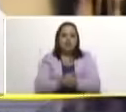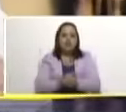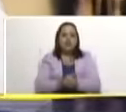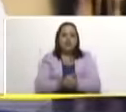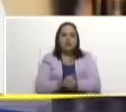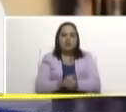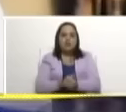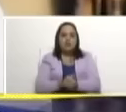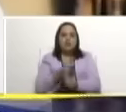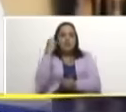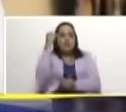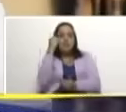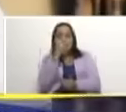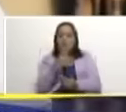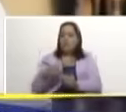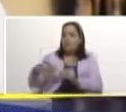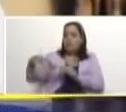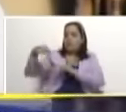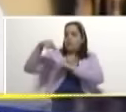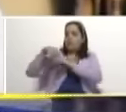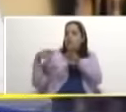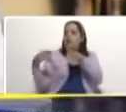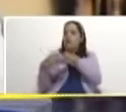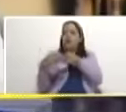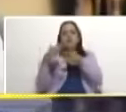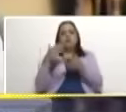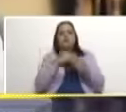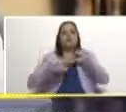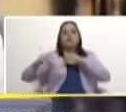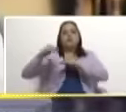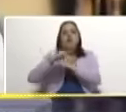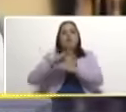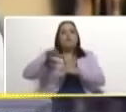raza superior para dominar la humanidad.